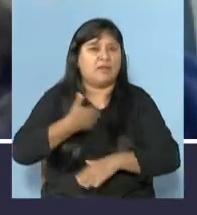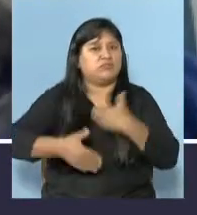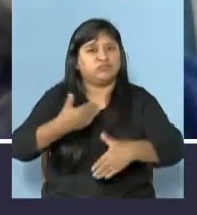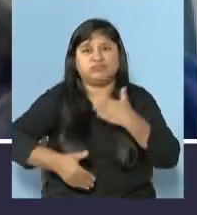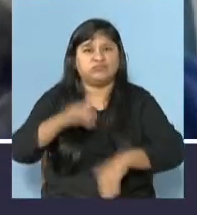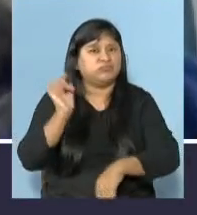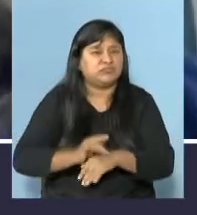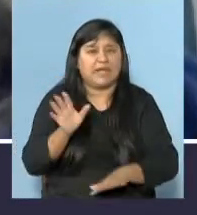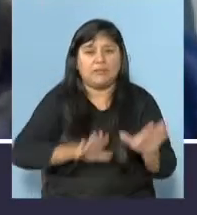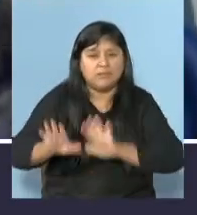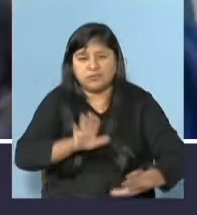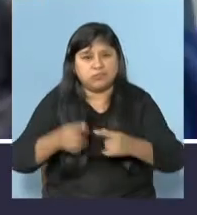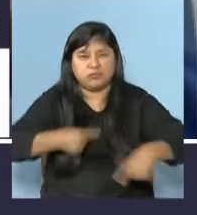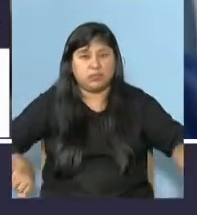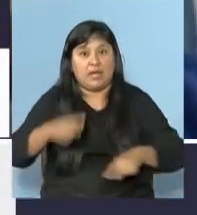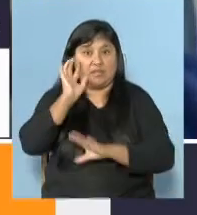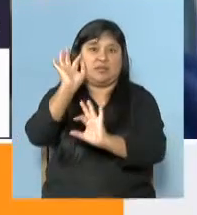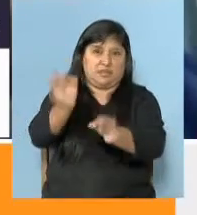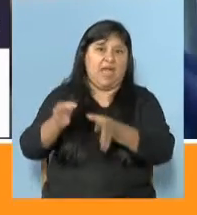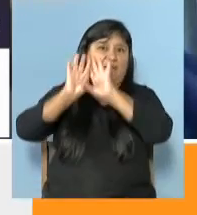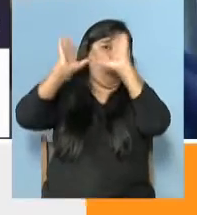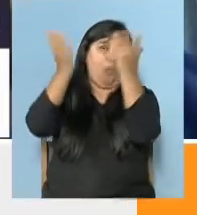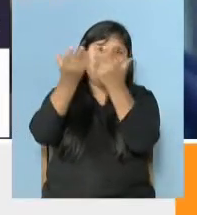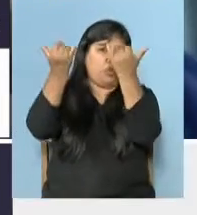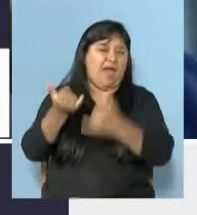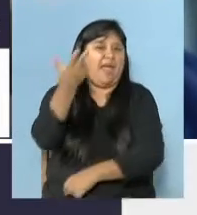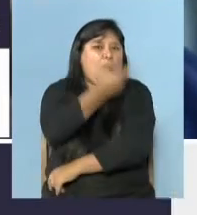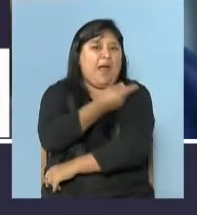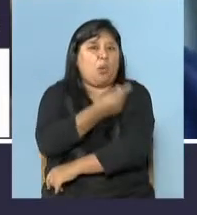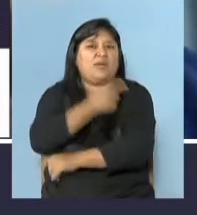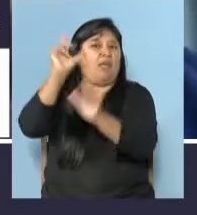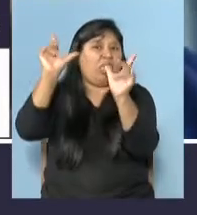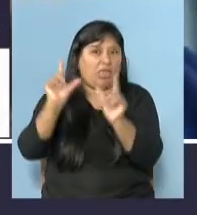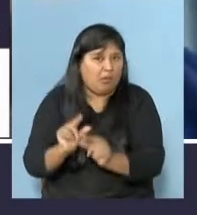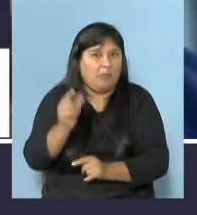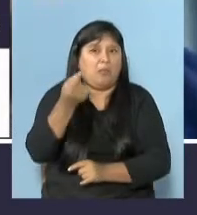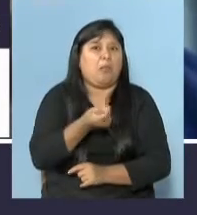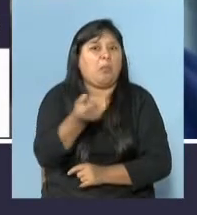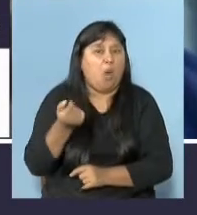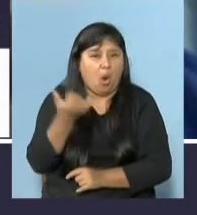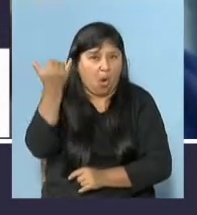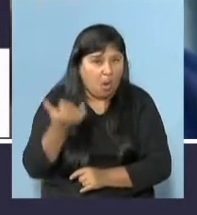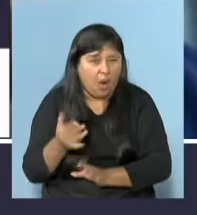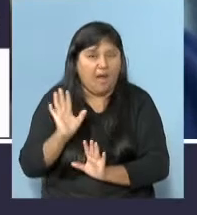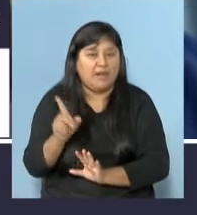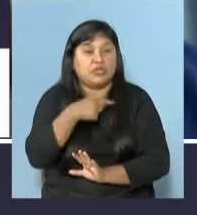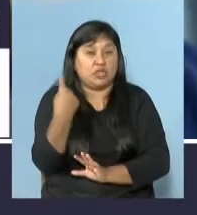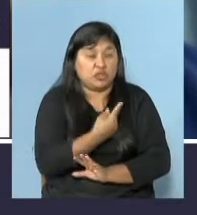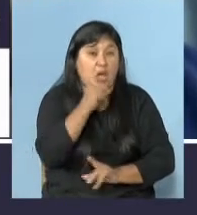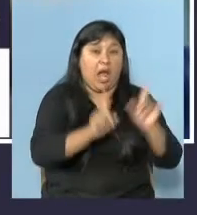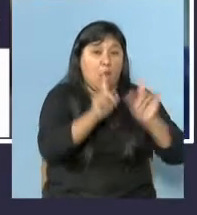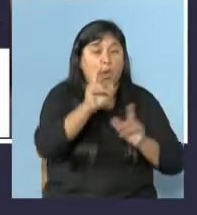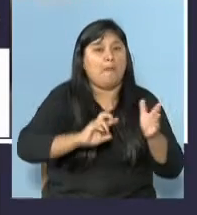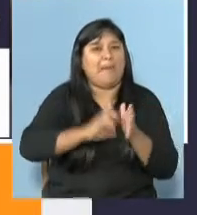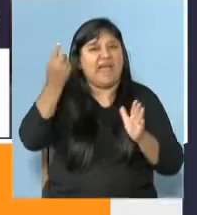que estamos a nivel mundial con una escasez tremenda de vacunas. Tenemos países que hasta 2023 no saben si van a